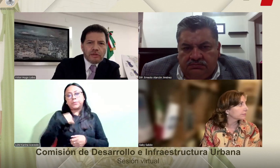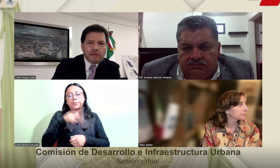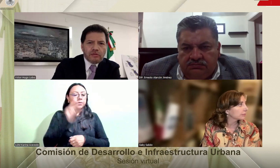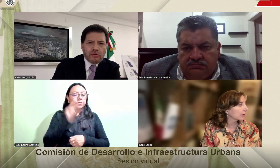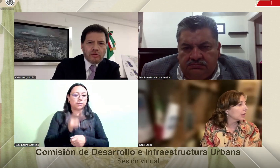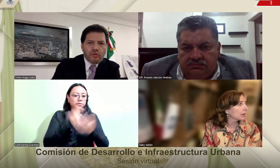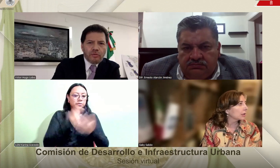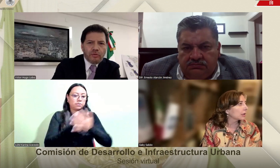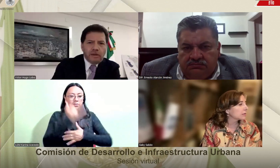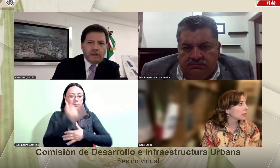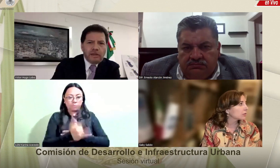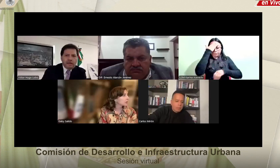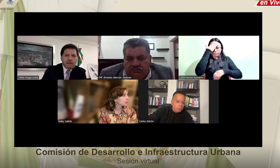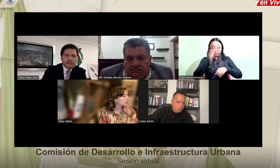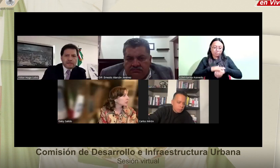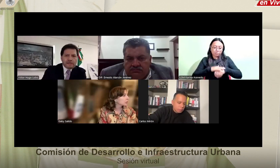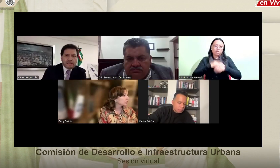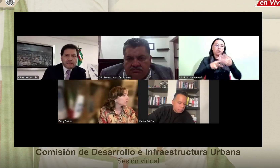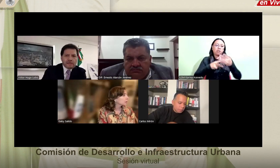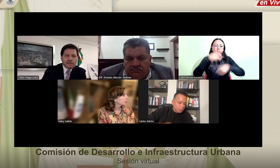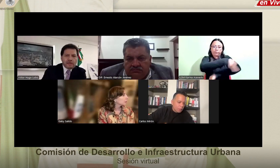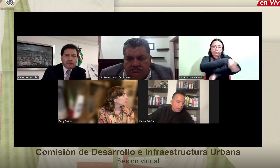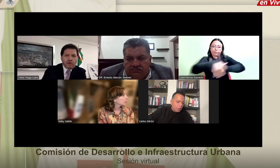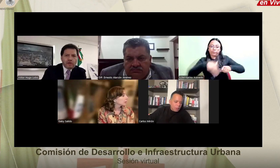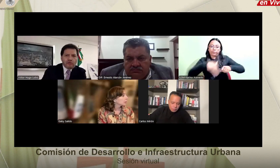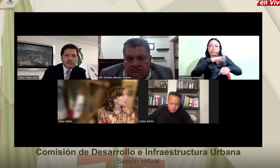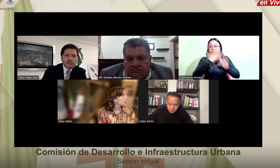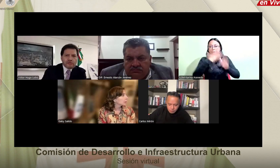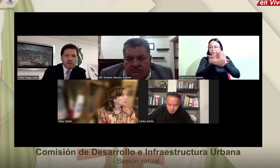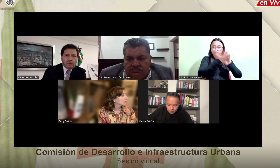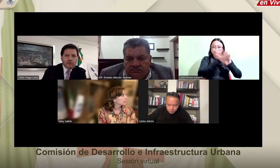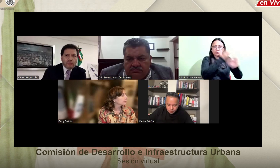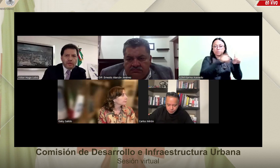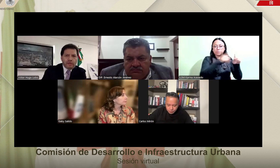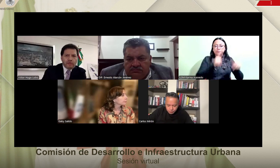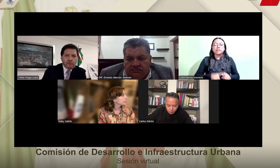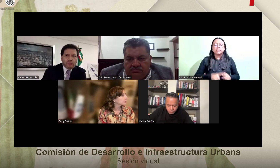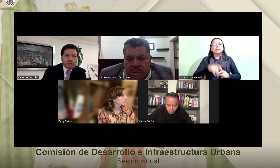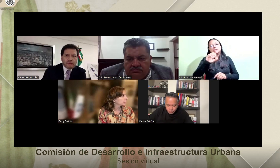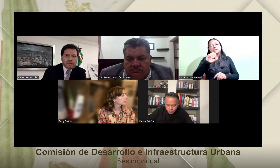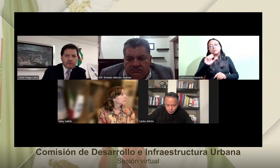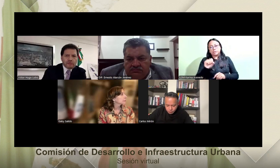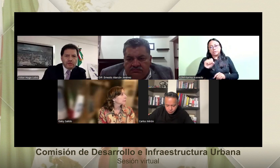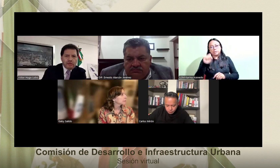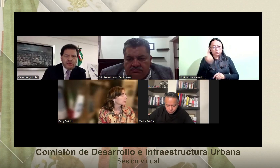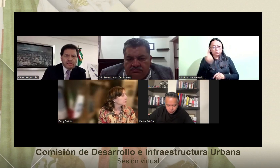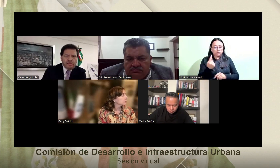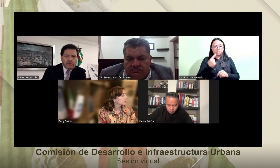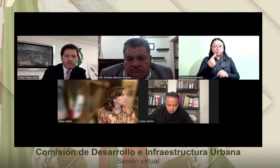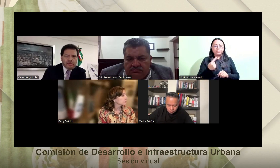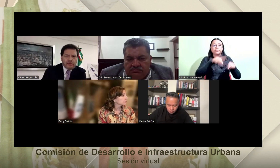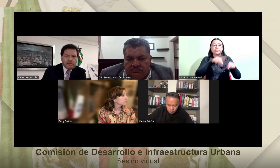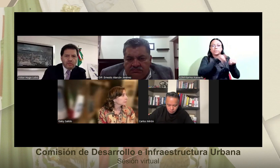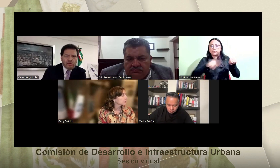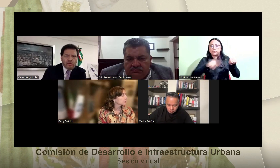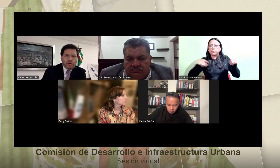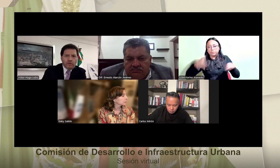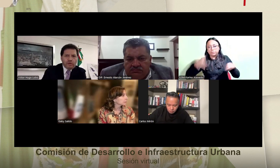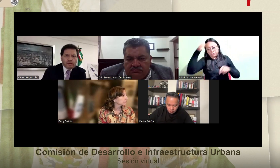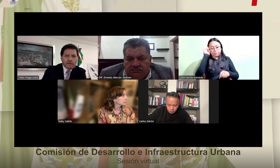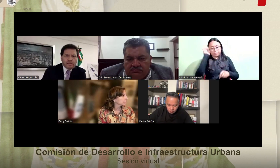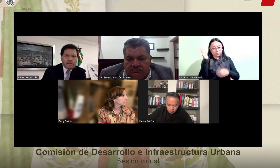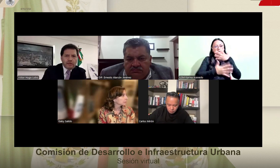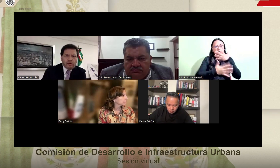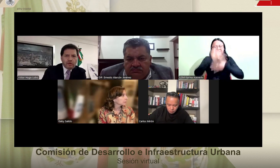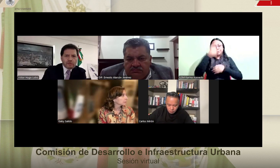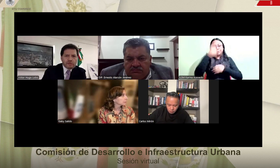proyecto arquitectónico propone la existencia de 71 cajones de estacionamiento para vehículos motorizados, 15 para bicicletas, motivo por el cual